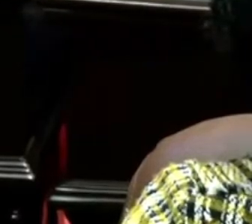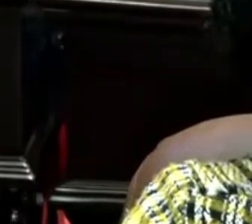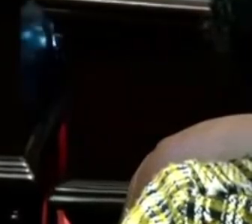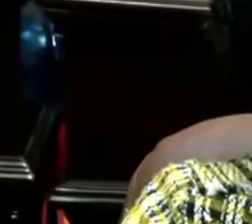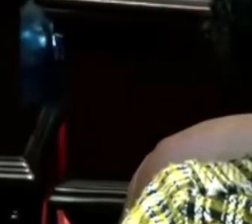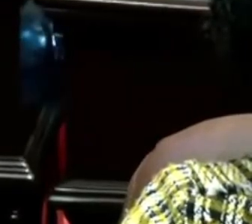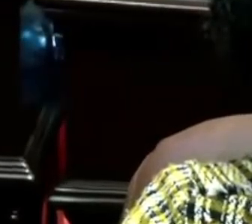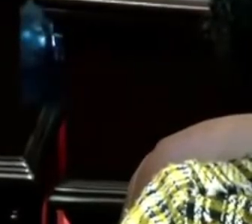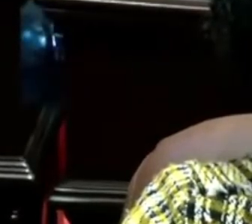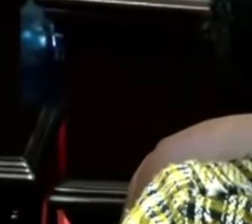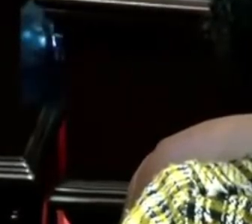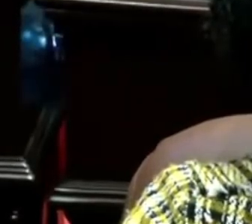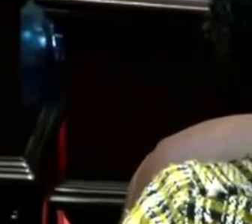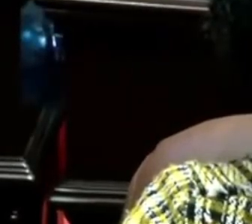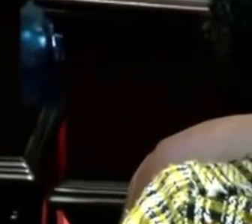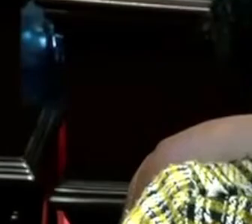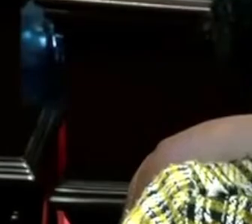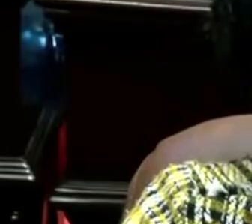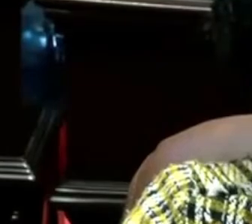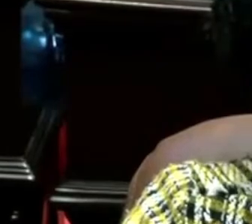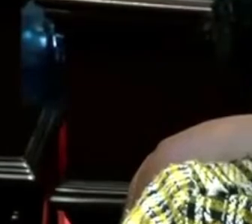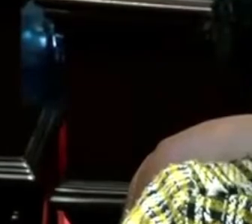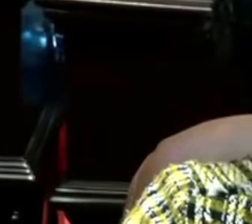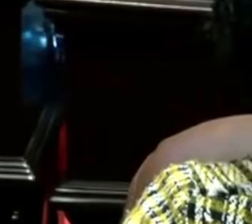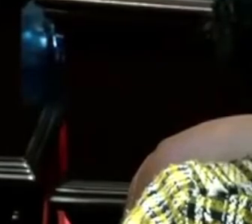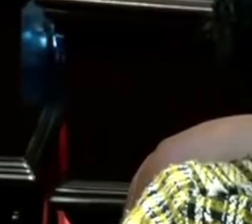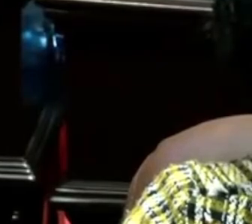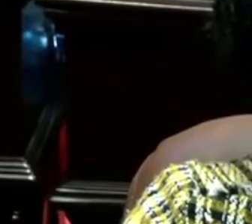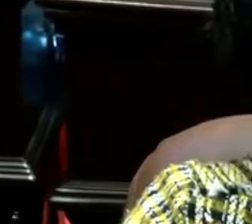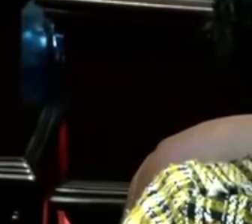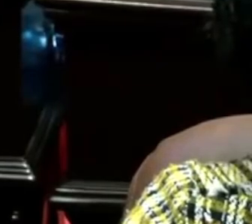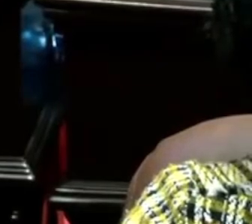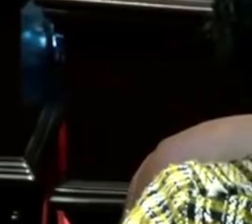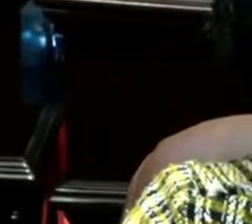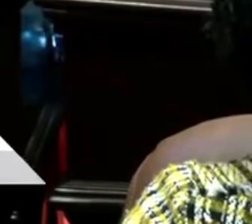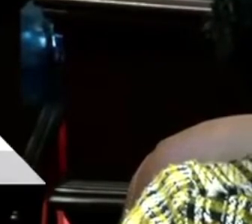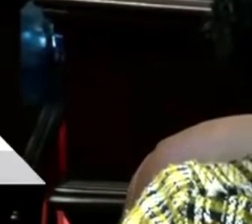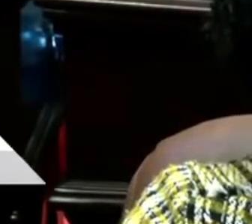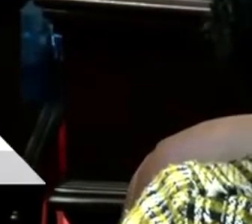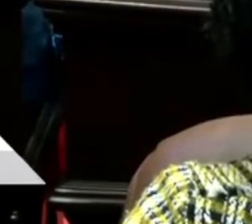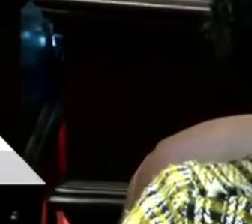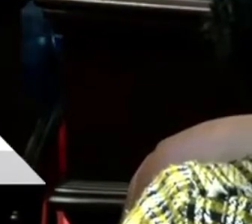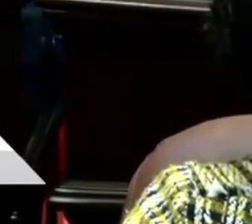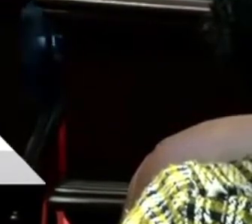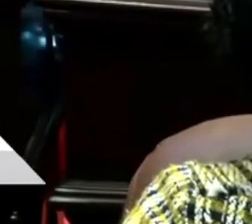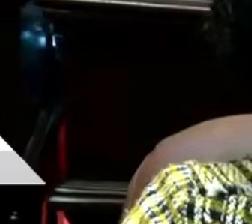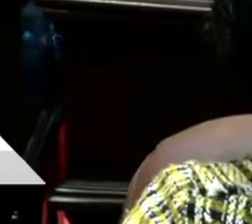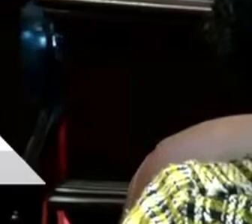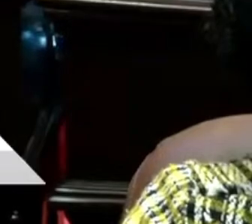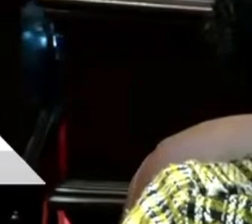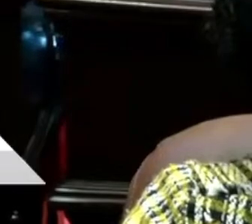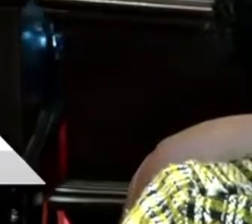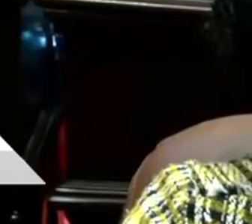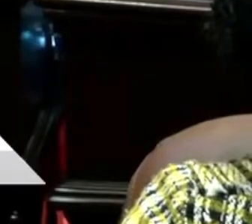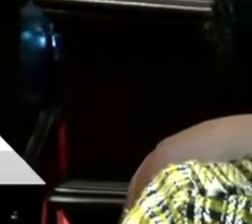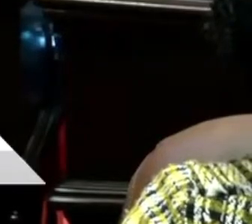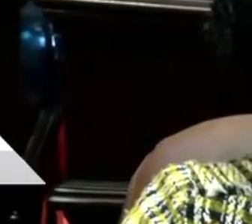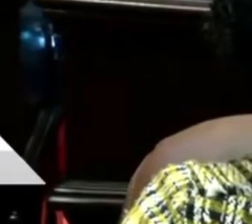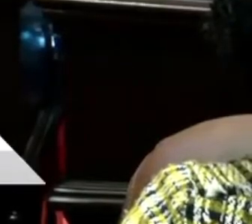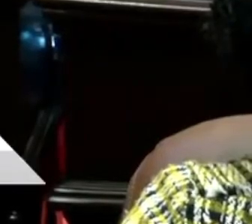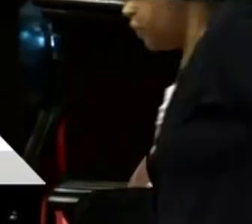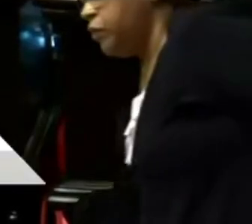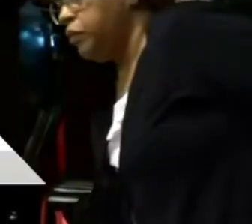Recuerdo, presidente, en este momento me acabo de acordar la primera vez que un proyecto mío se tomó en consideración en esta Cámara de